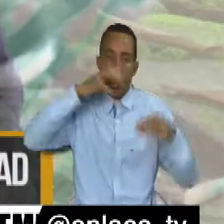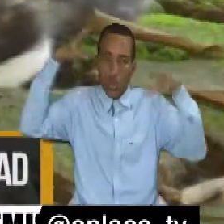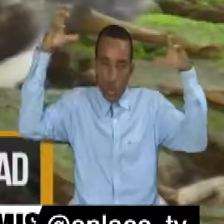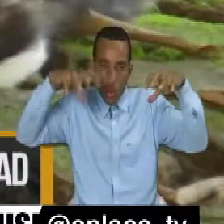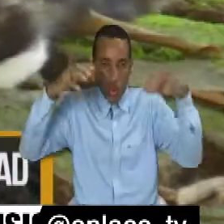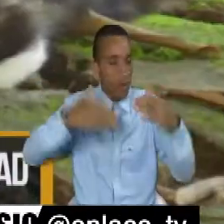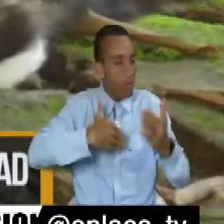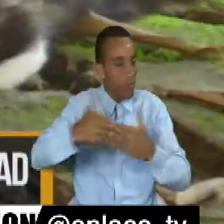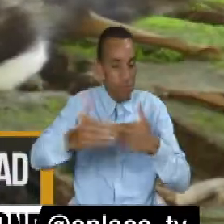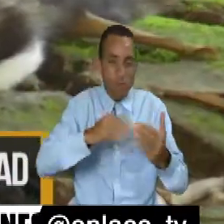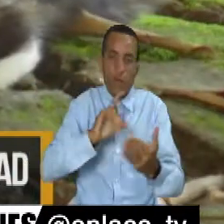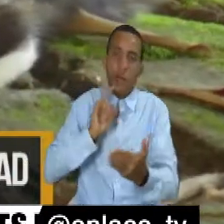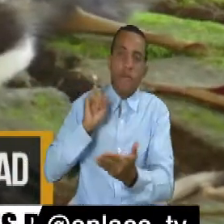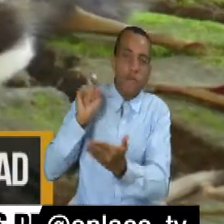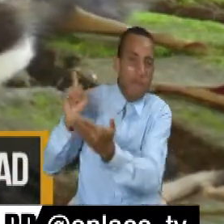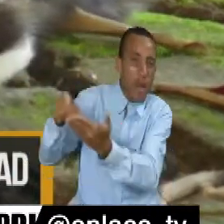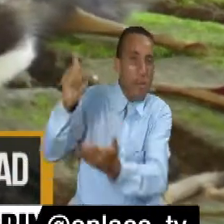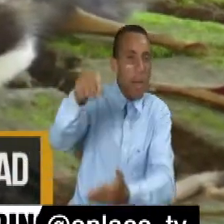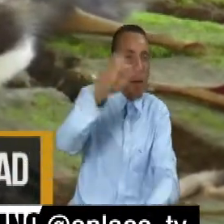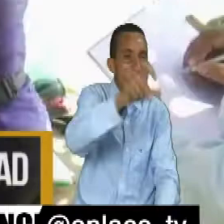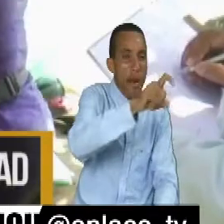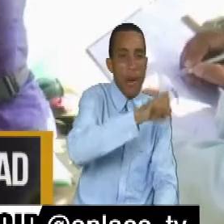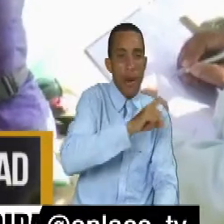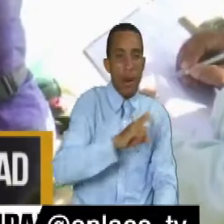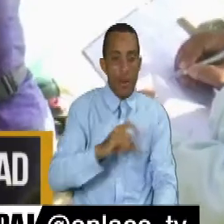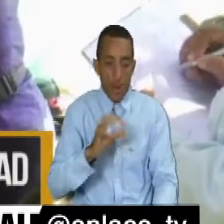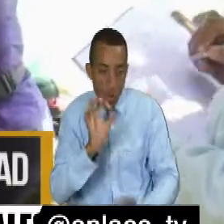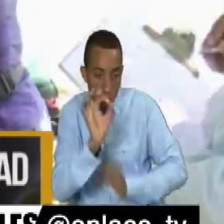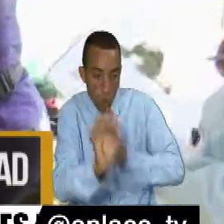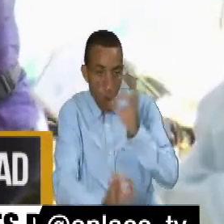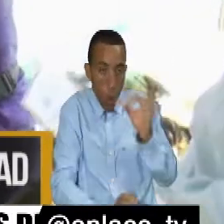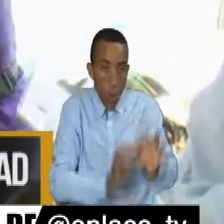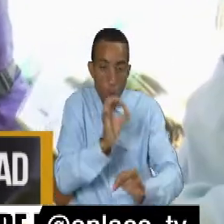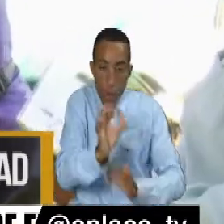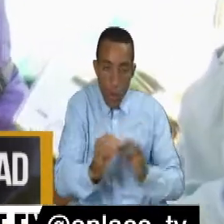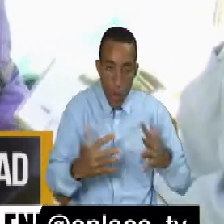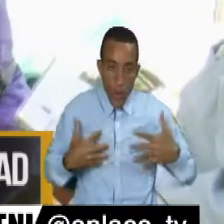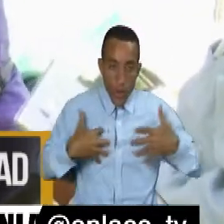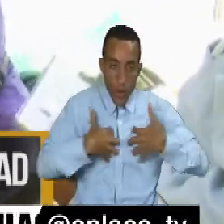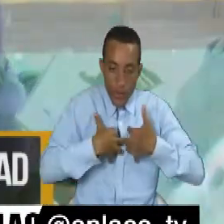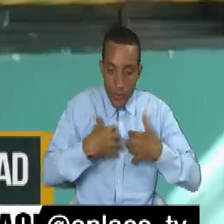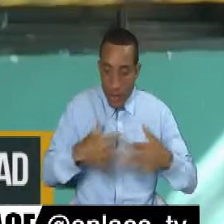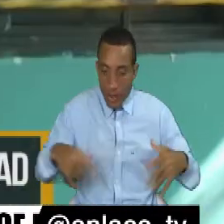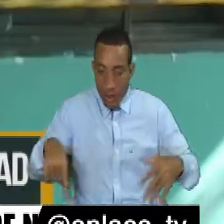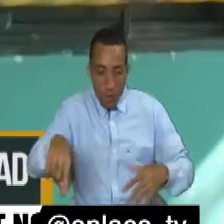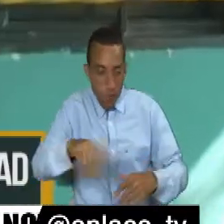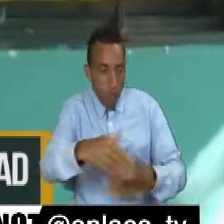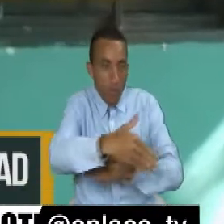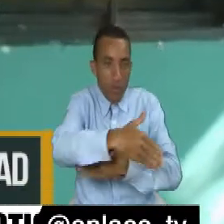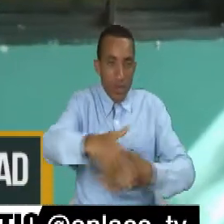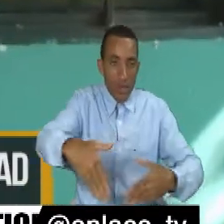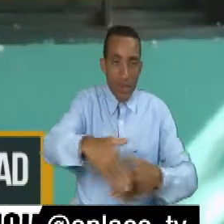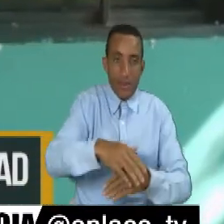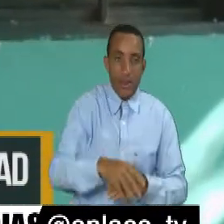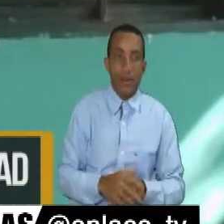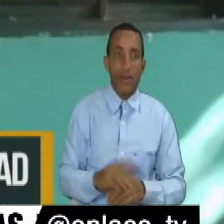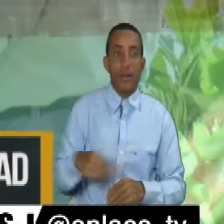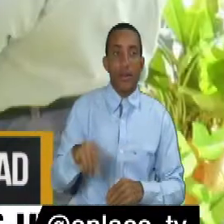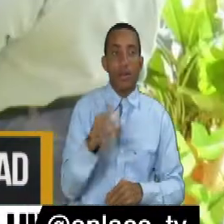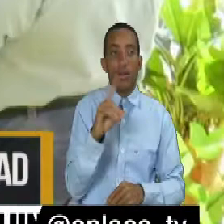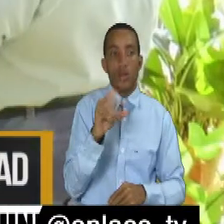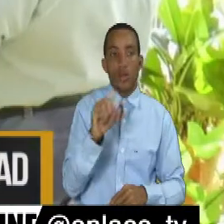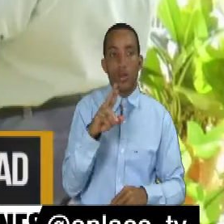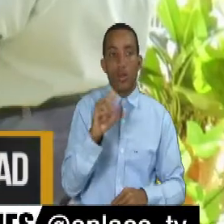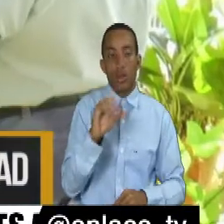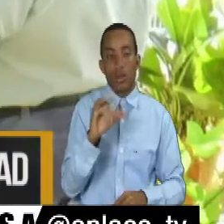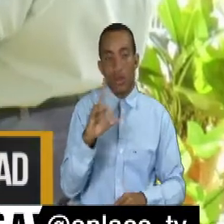más recónditos de Barranca Bermeja para dar protección a los animales que se encuentran en la calle. Zoraida Elizabeth Santiago, Orlando Becerra